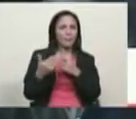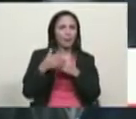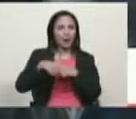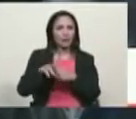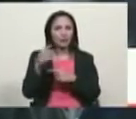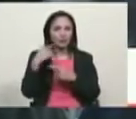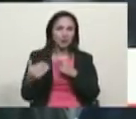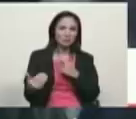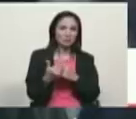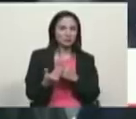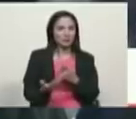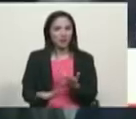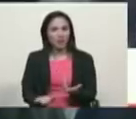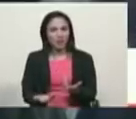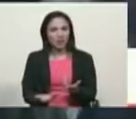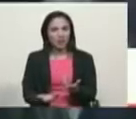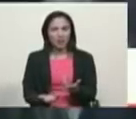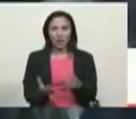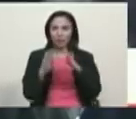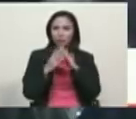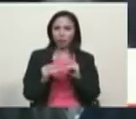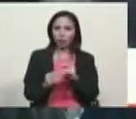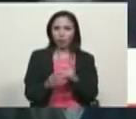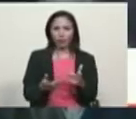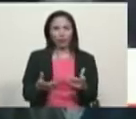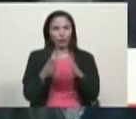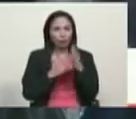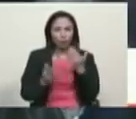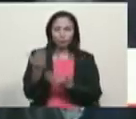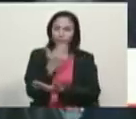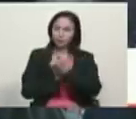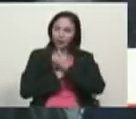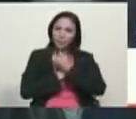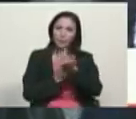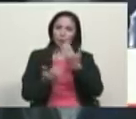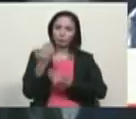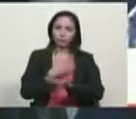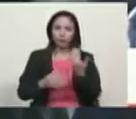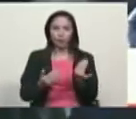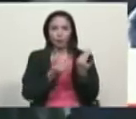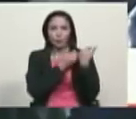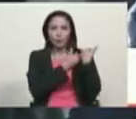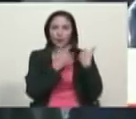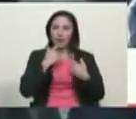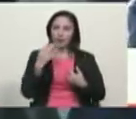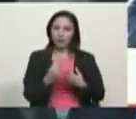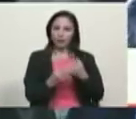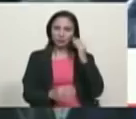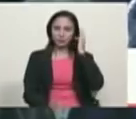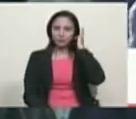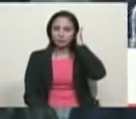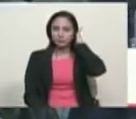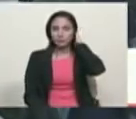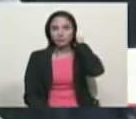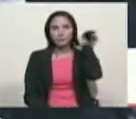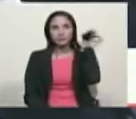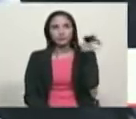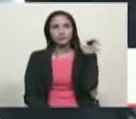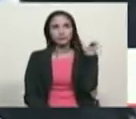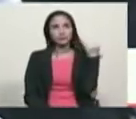Venezuela, de una manera verdaderamente muy fraterna y muy comprometida. Esa es la verdad.